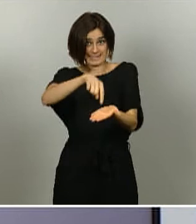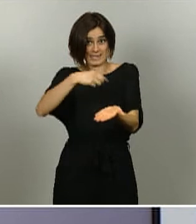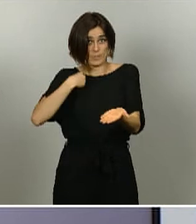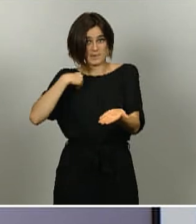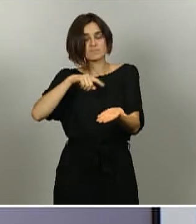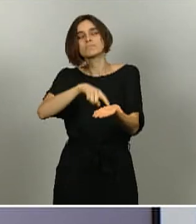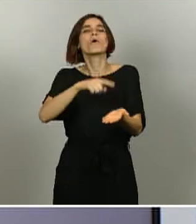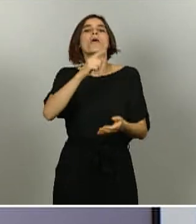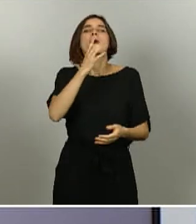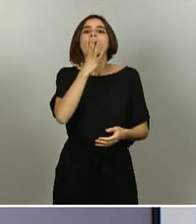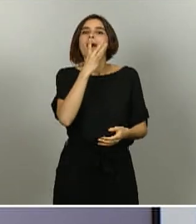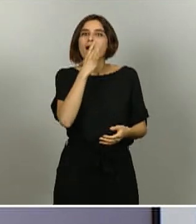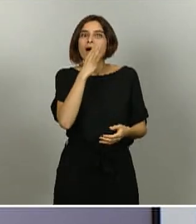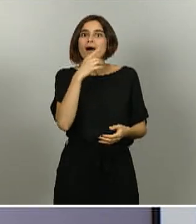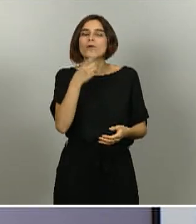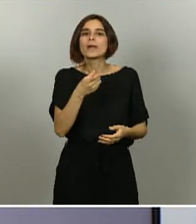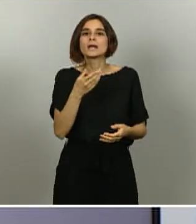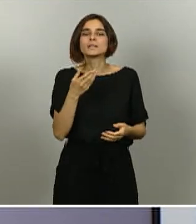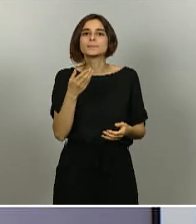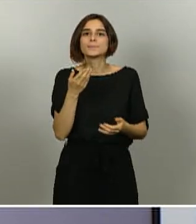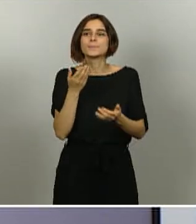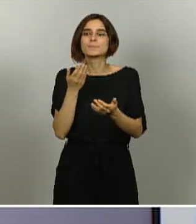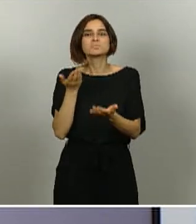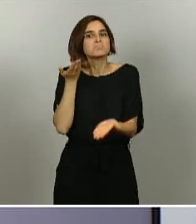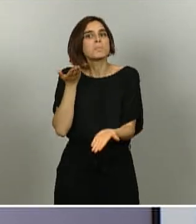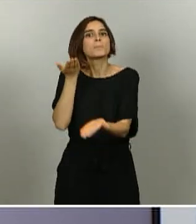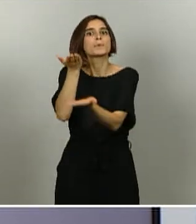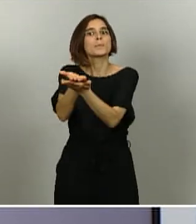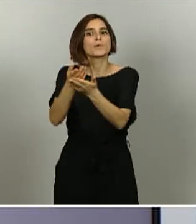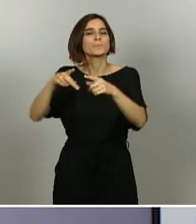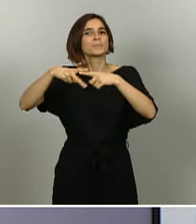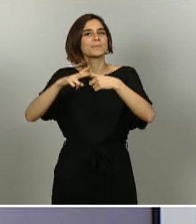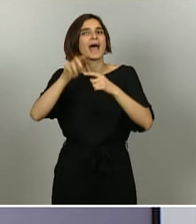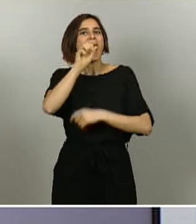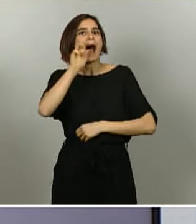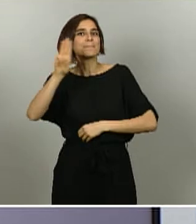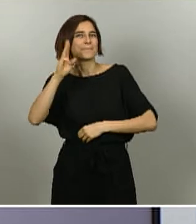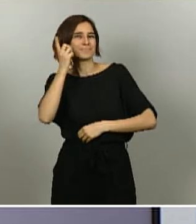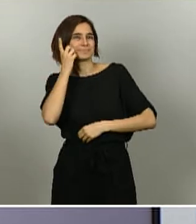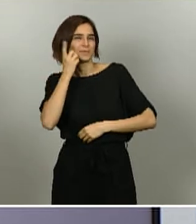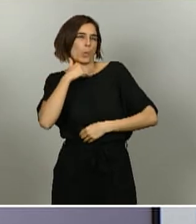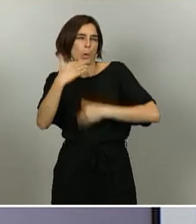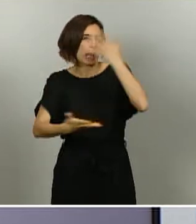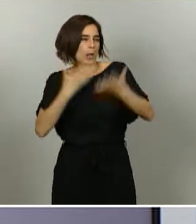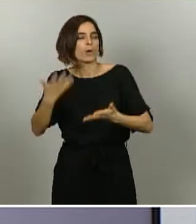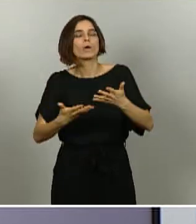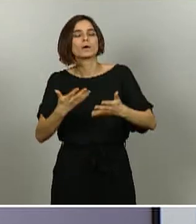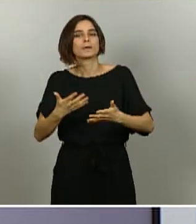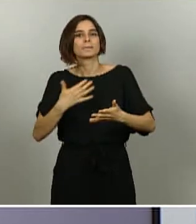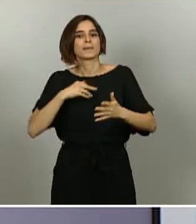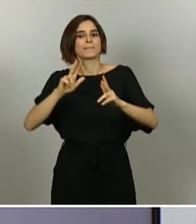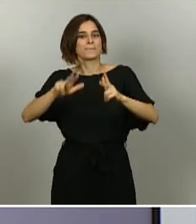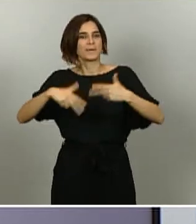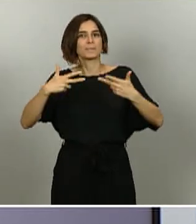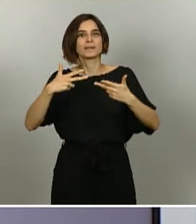mismo proponiendo herramientas para la detección de contactos a partir de casos, pero están todavía en fases de prueba, pero